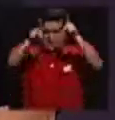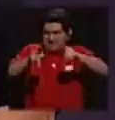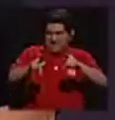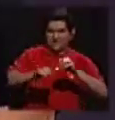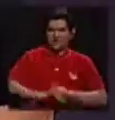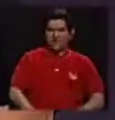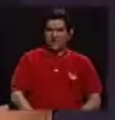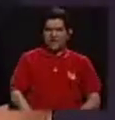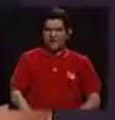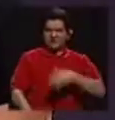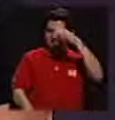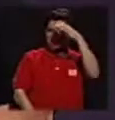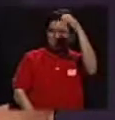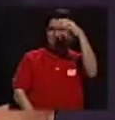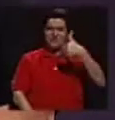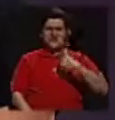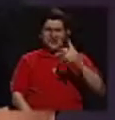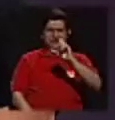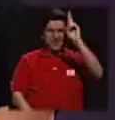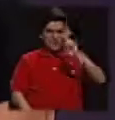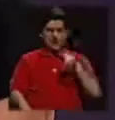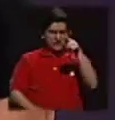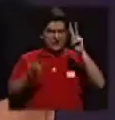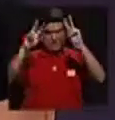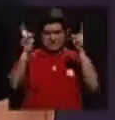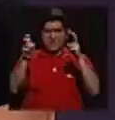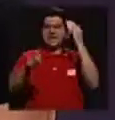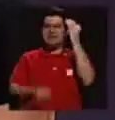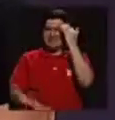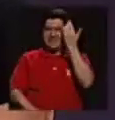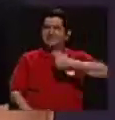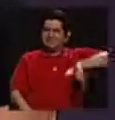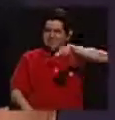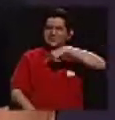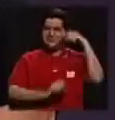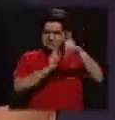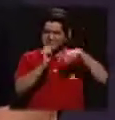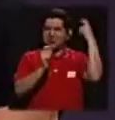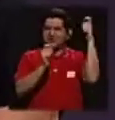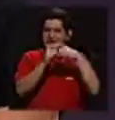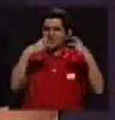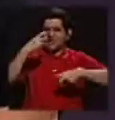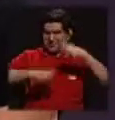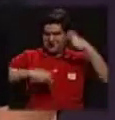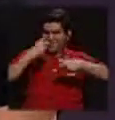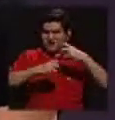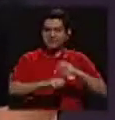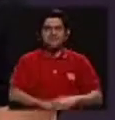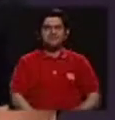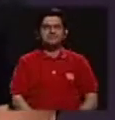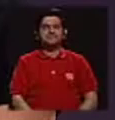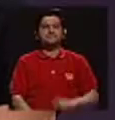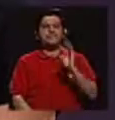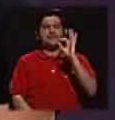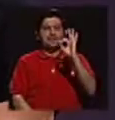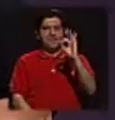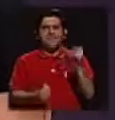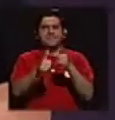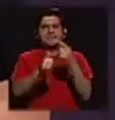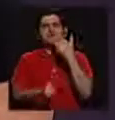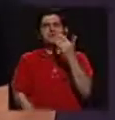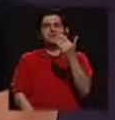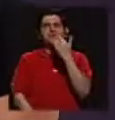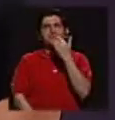personas, qué cultura hay en Costa Rica sobre este tema. ¿Conocemos exactamente la problemática? Bueno, primero que todo